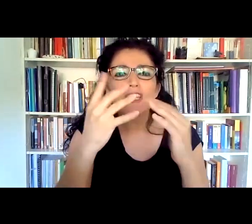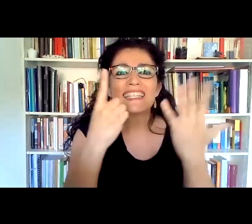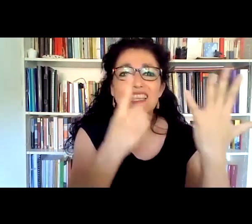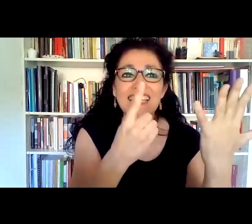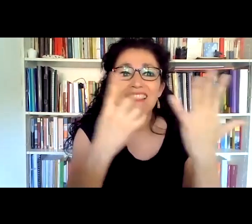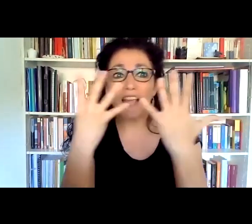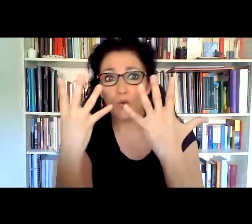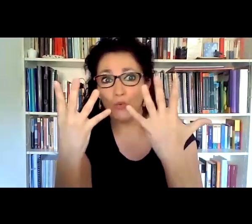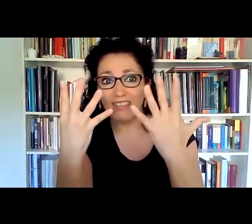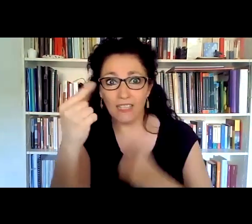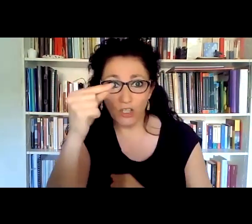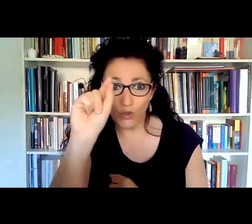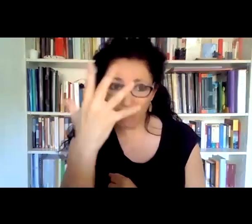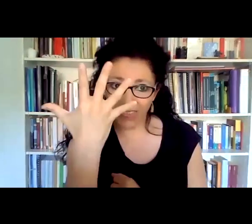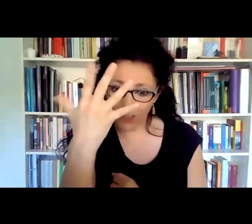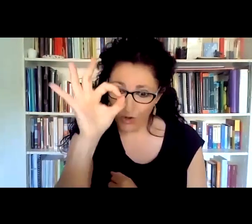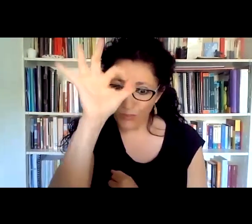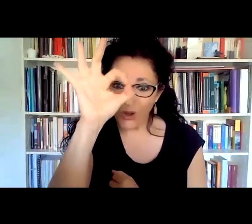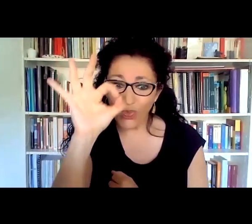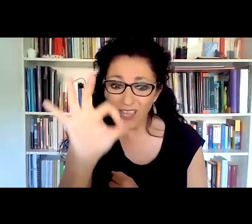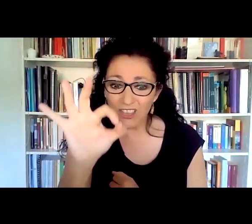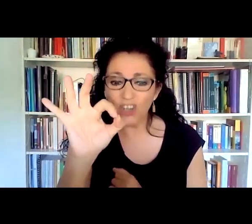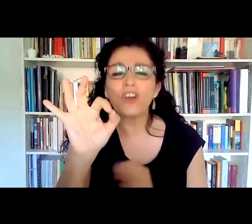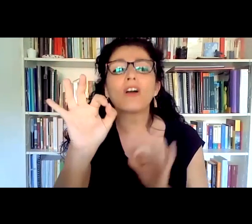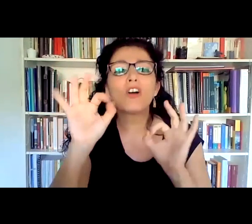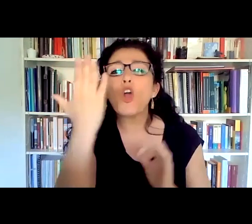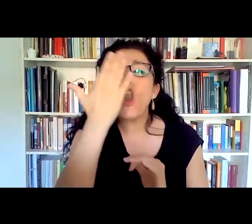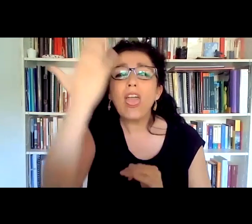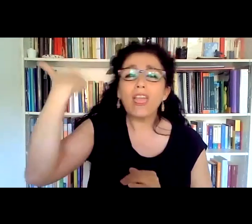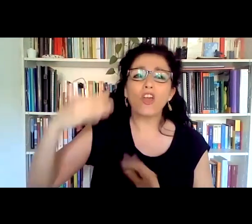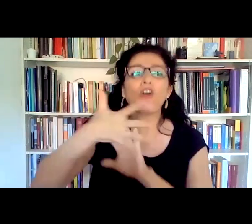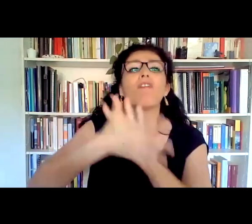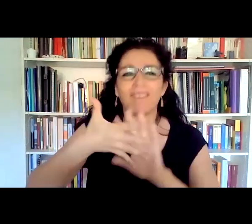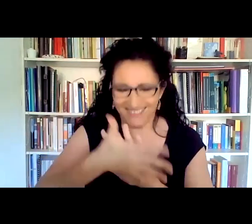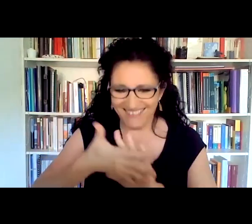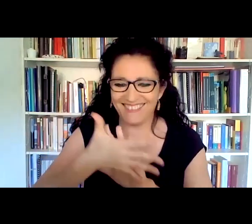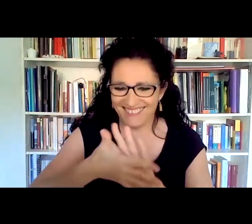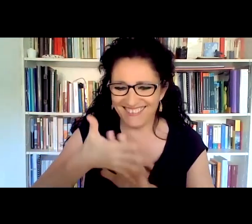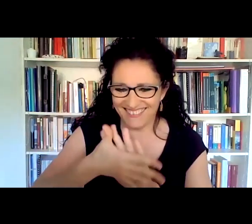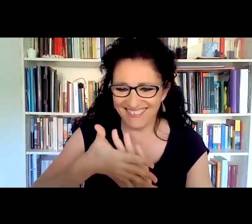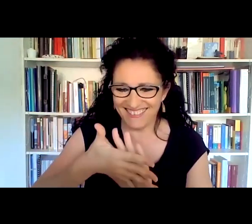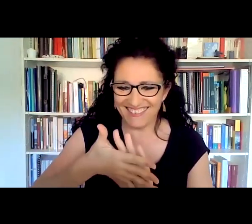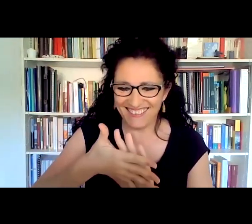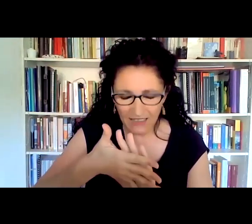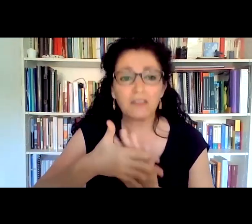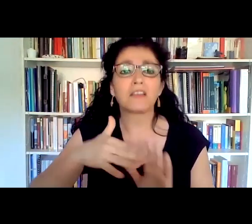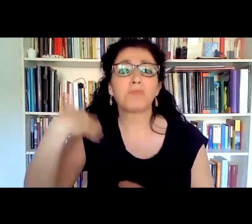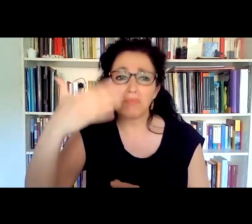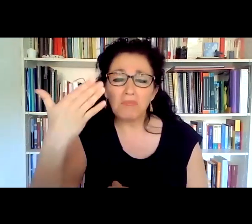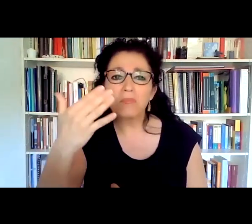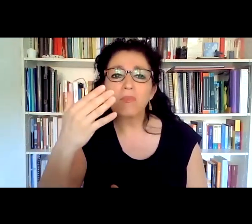69,5%, sí la han